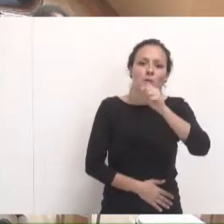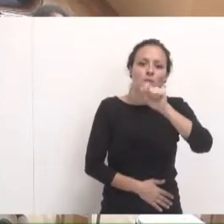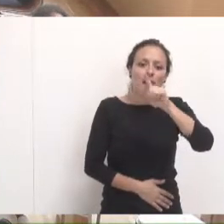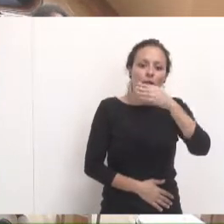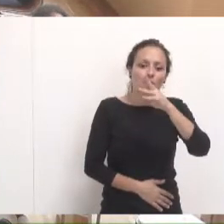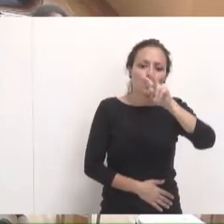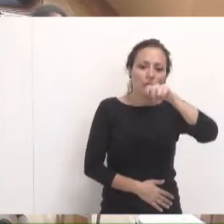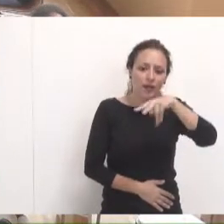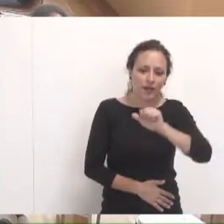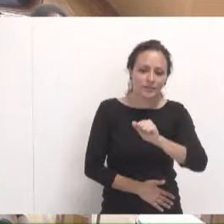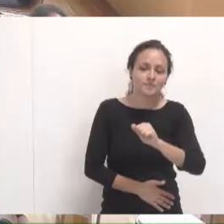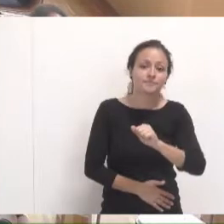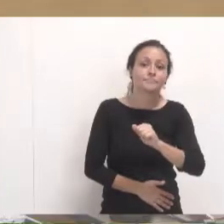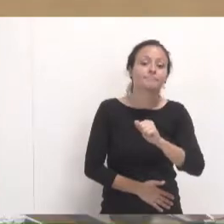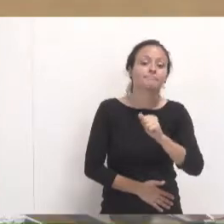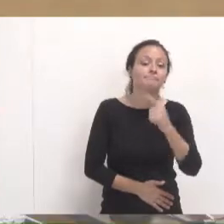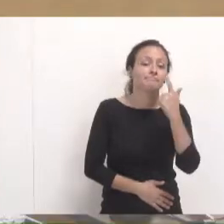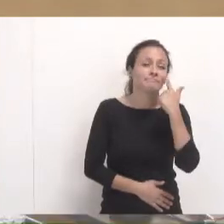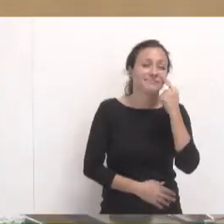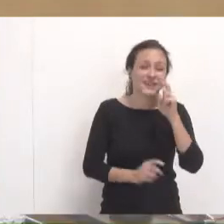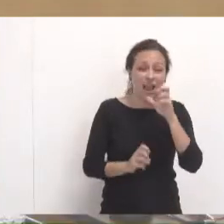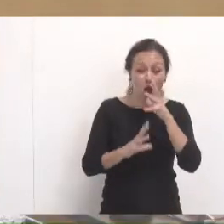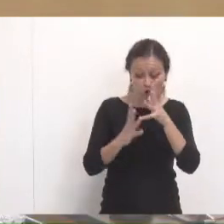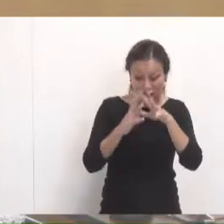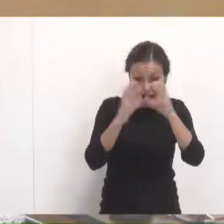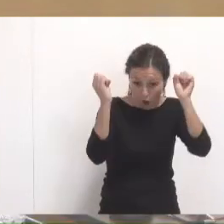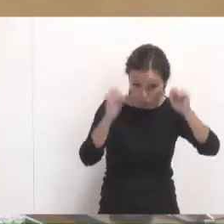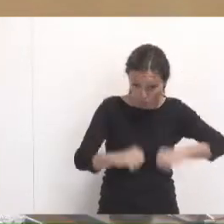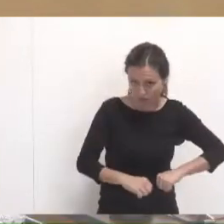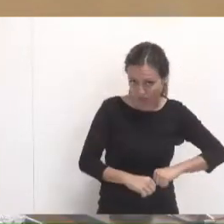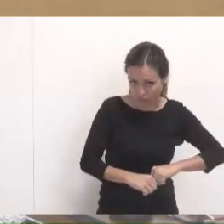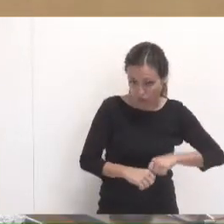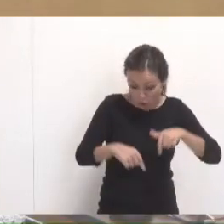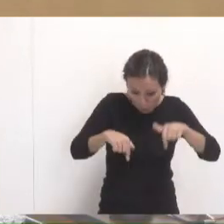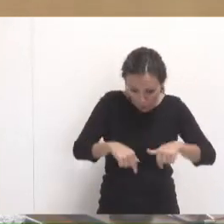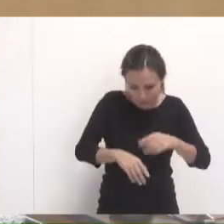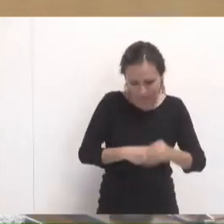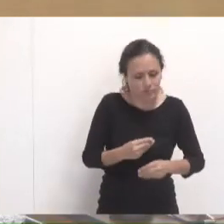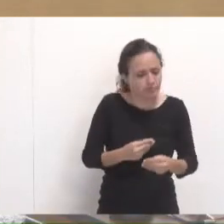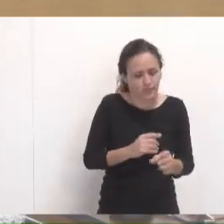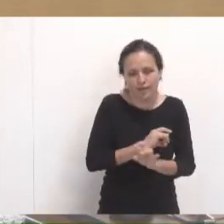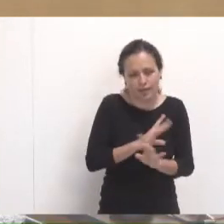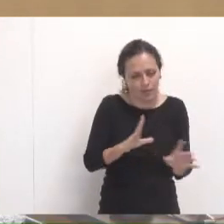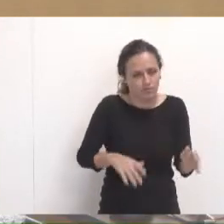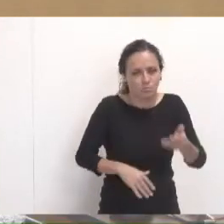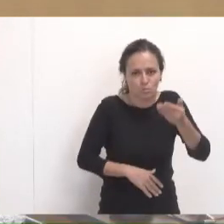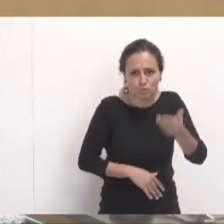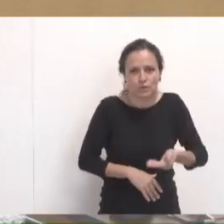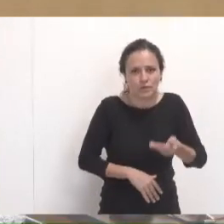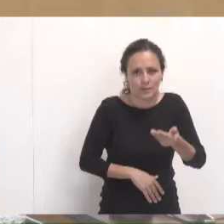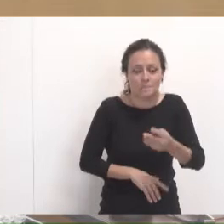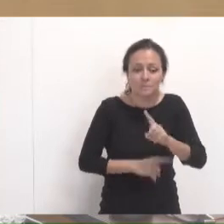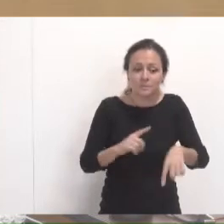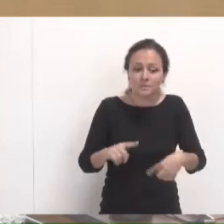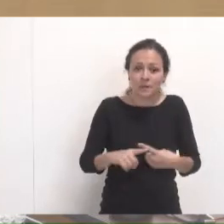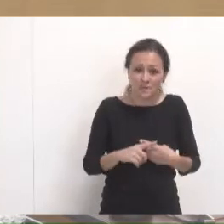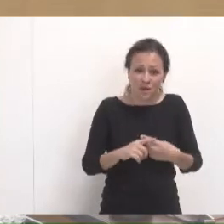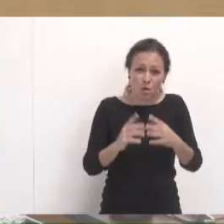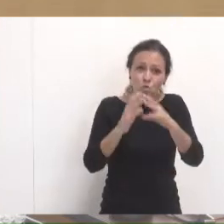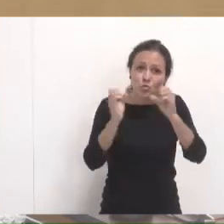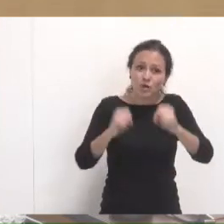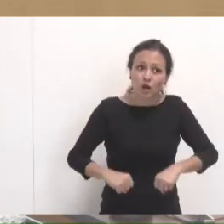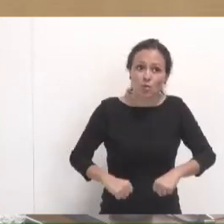La moción, el acuerdo que se ha adoptado hoy, evidentemente es un acuerdo tremendamente importante. Y es un acuerdo que